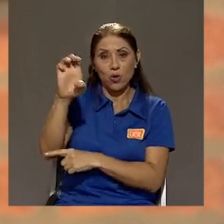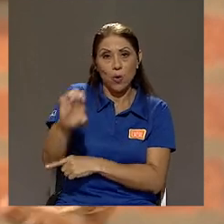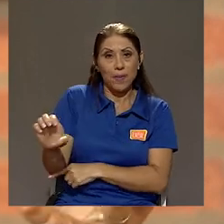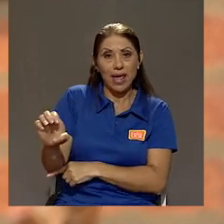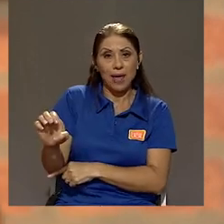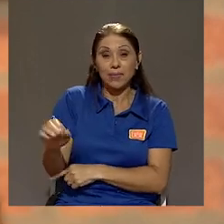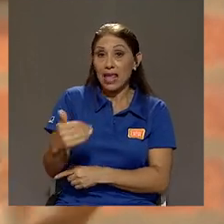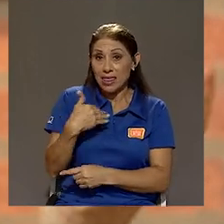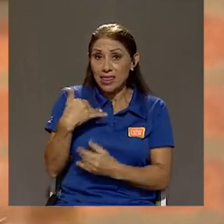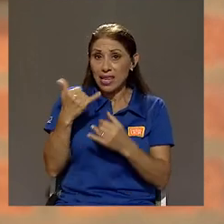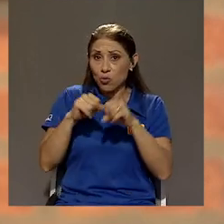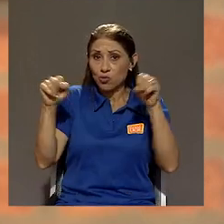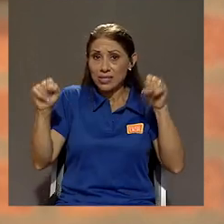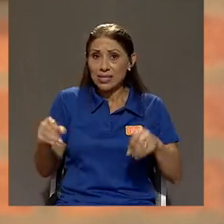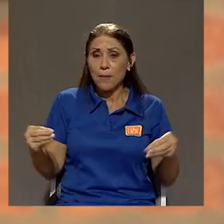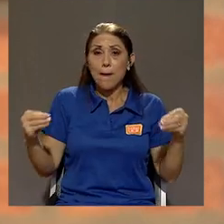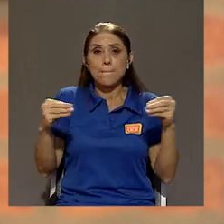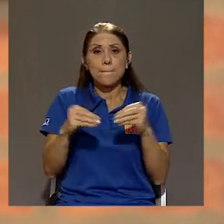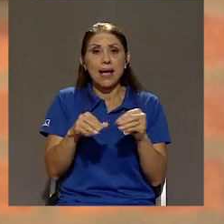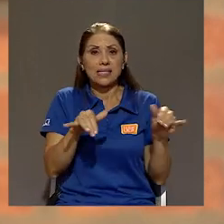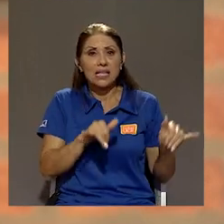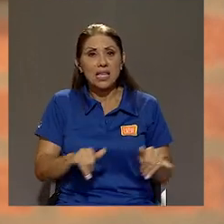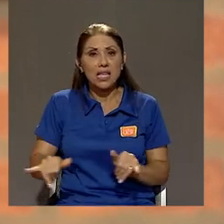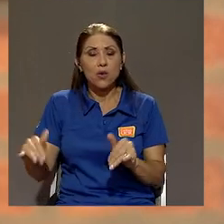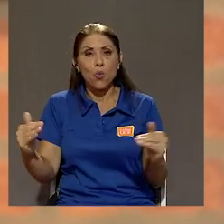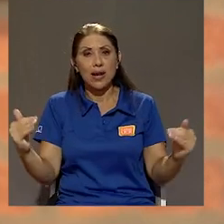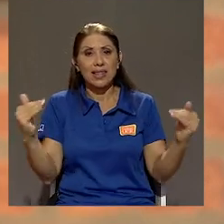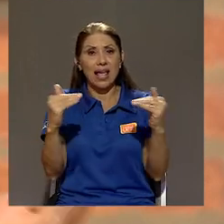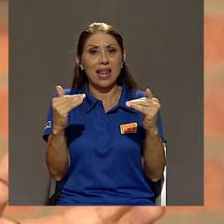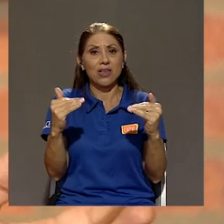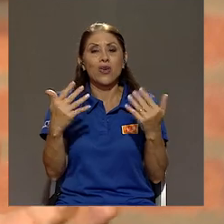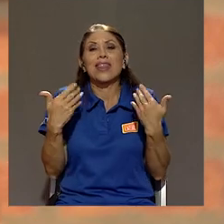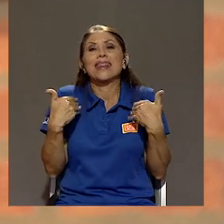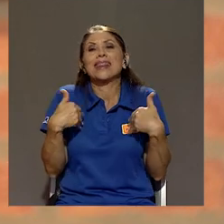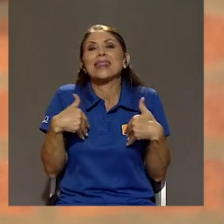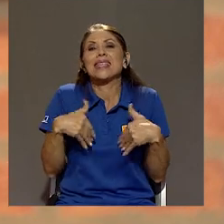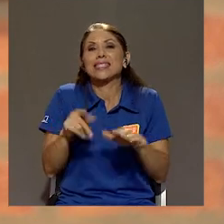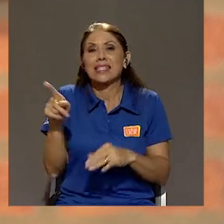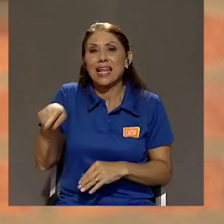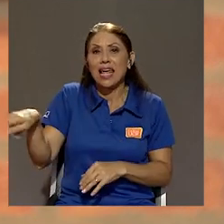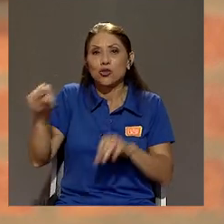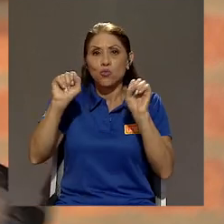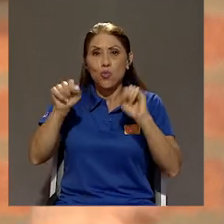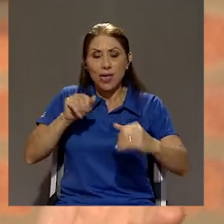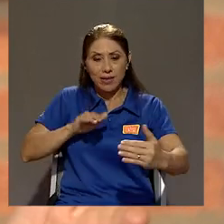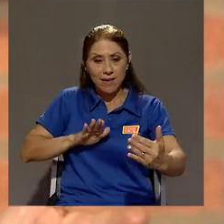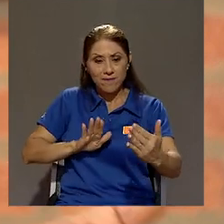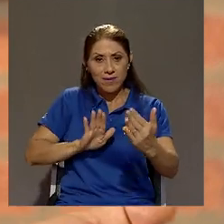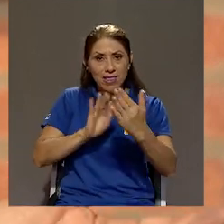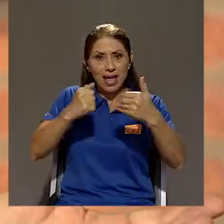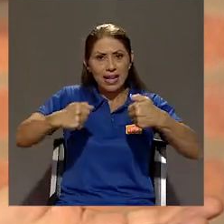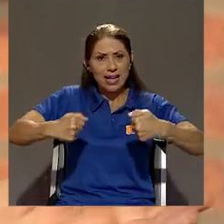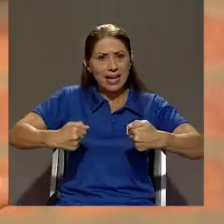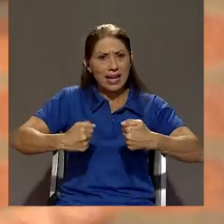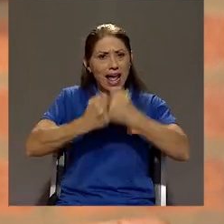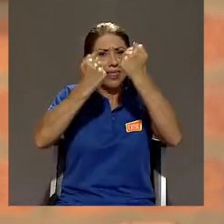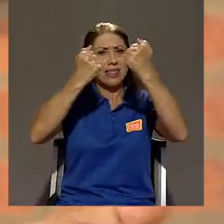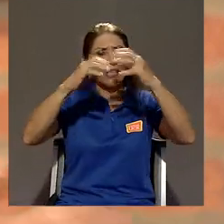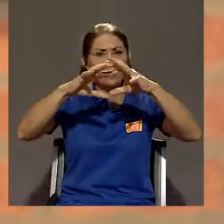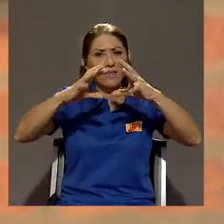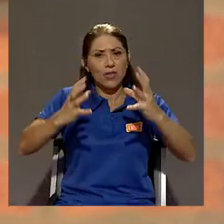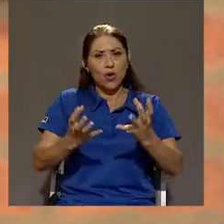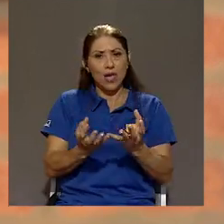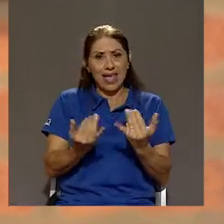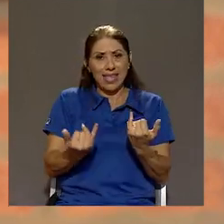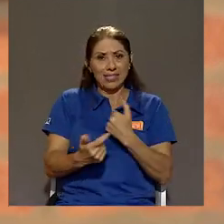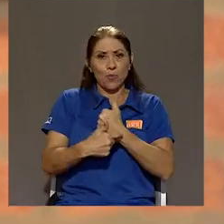un sistema más igualitario, es capaz de enfrentar el gran desafío de la humanidad de este